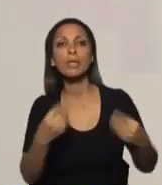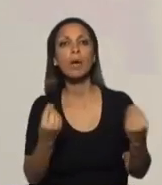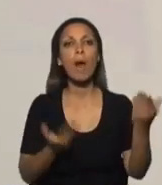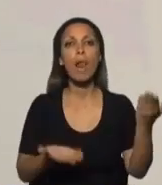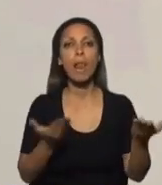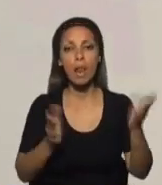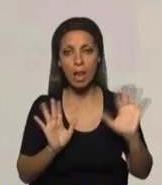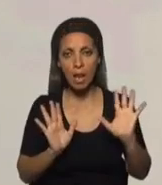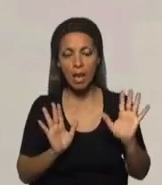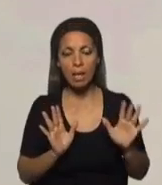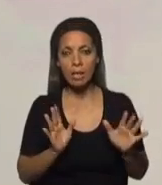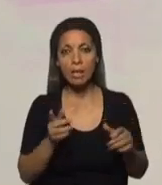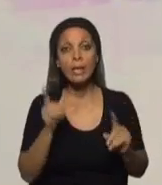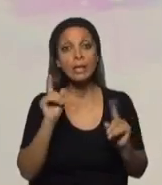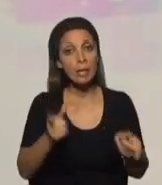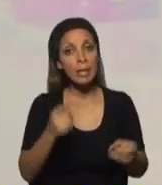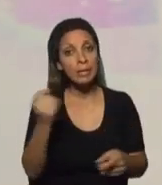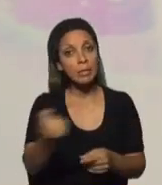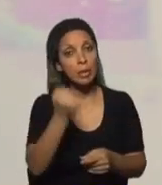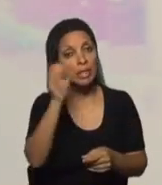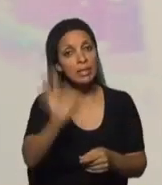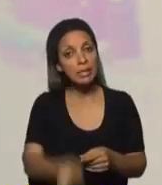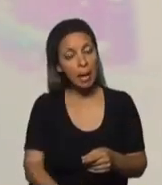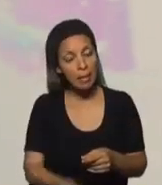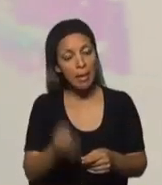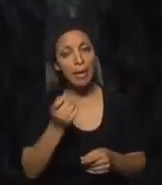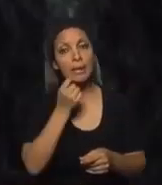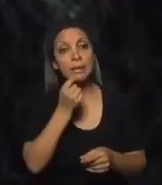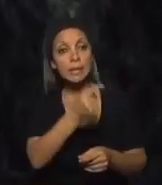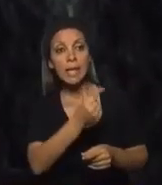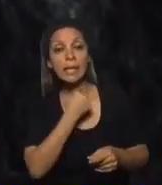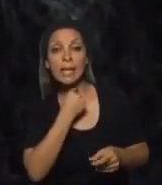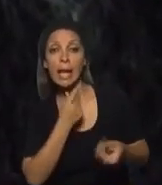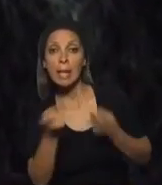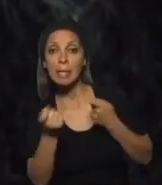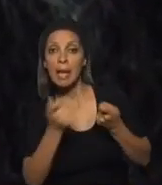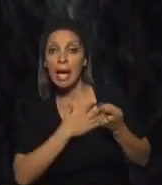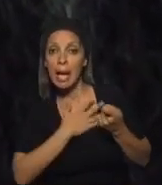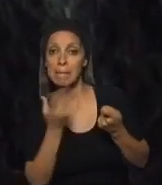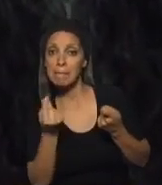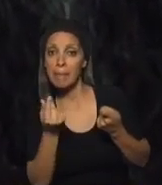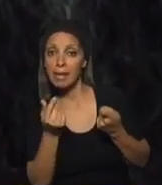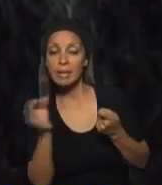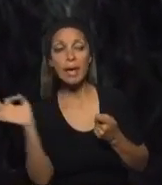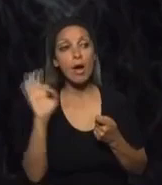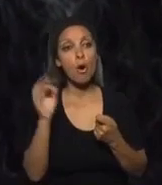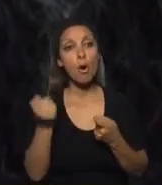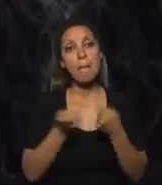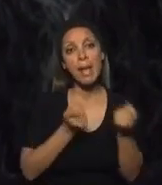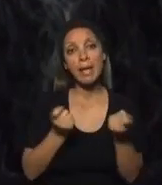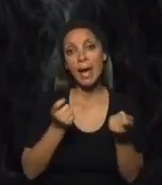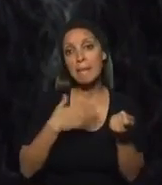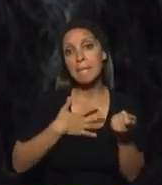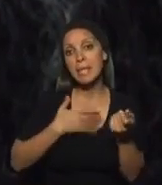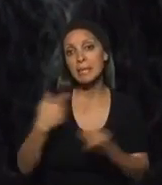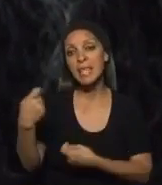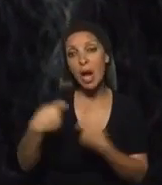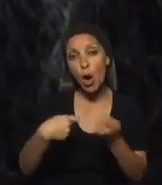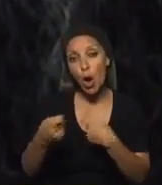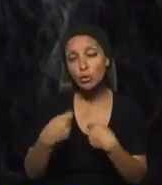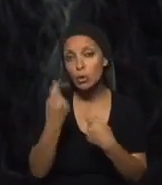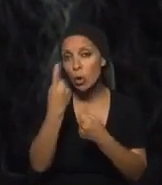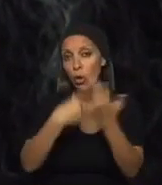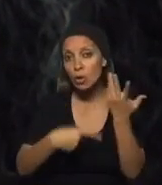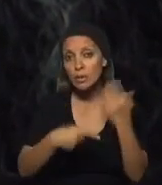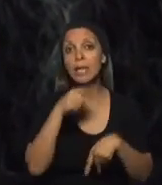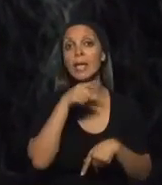nos pretenden manejar el dinero o manejar las inversiones o manejar las sociedades o lo que fuere, eso